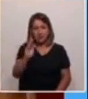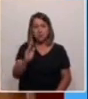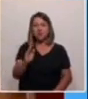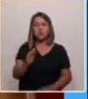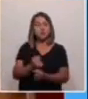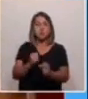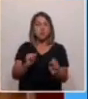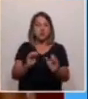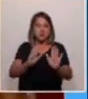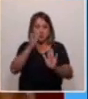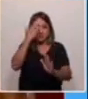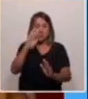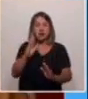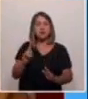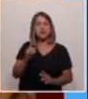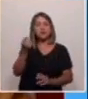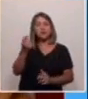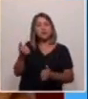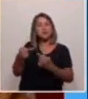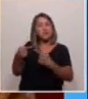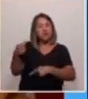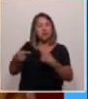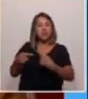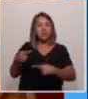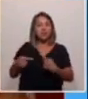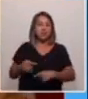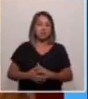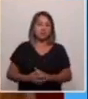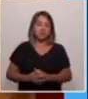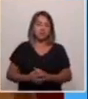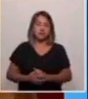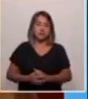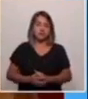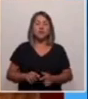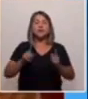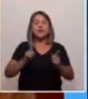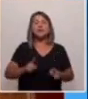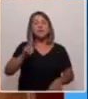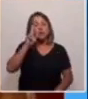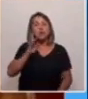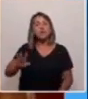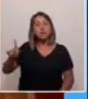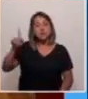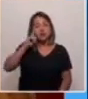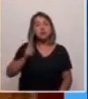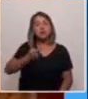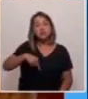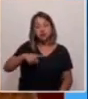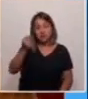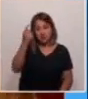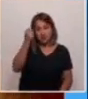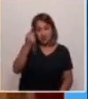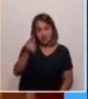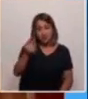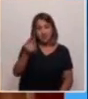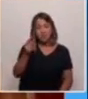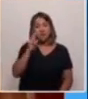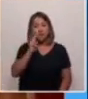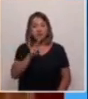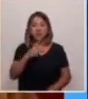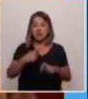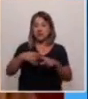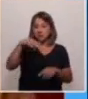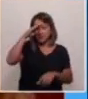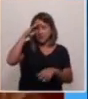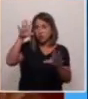malos, bajo ningún punto de vista, pero siempre tienen que ser reflexionados. Y en la reflexión nosotros entendemos que vamos mirando las experiencias de nuestro